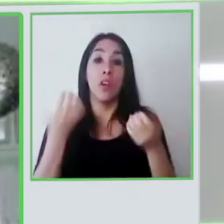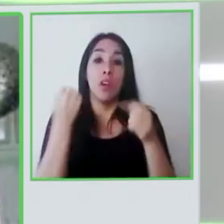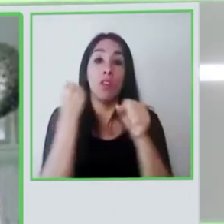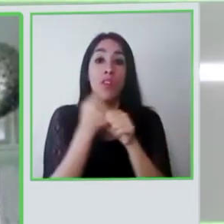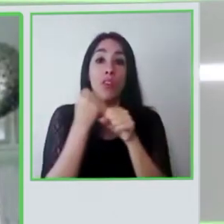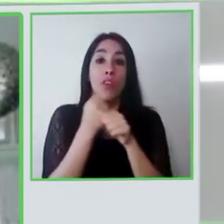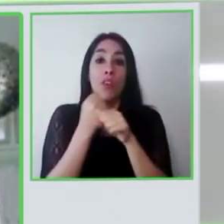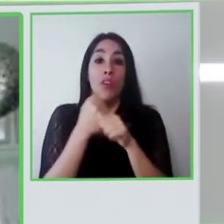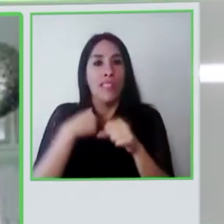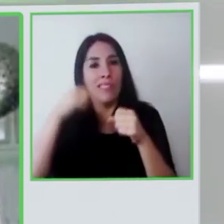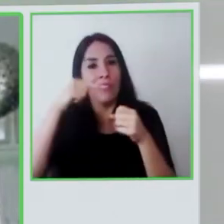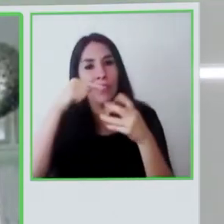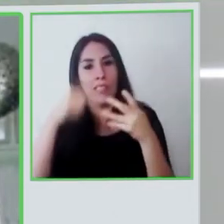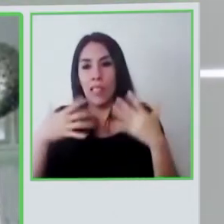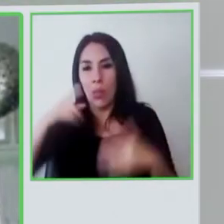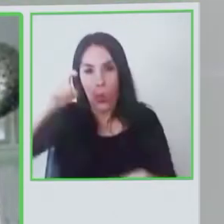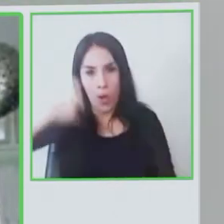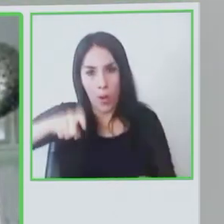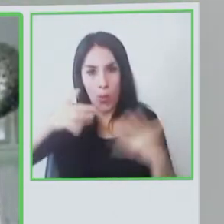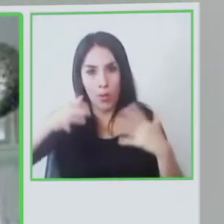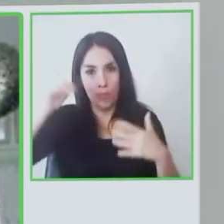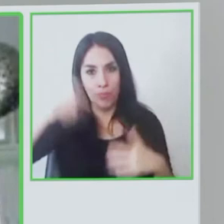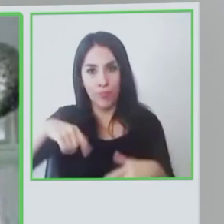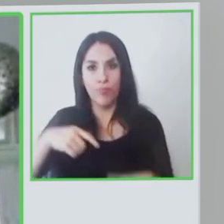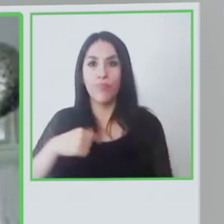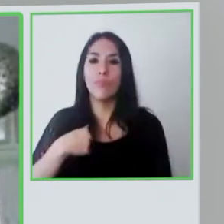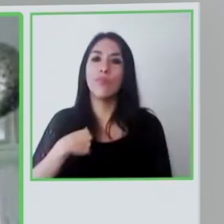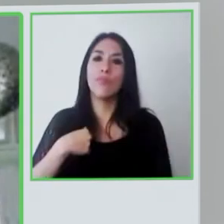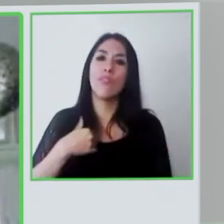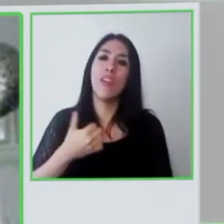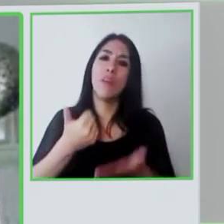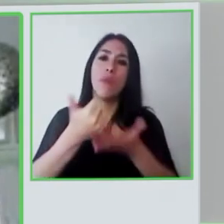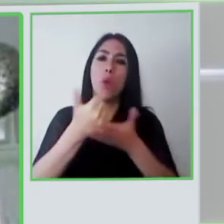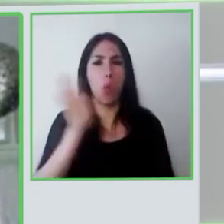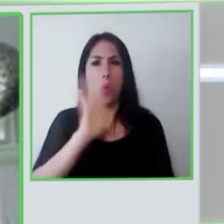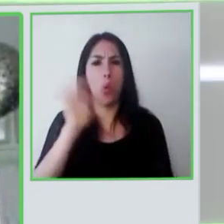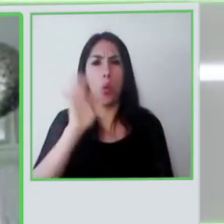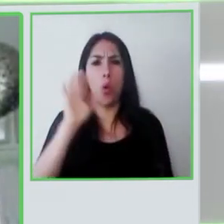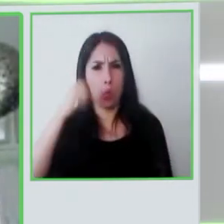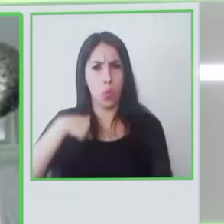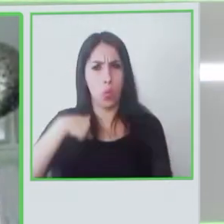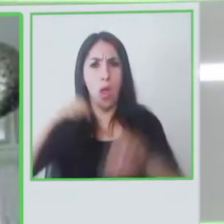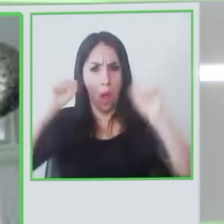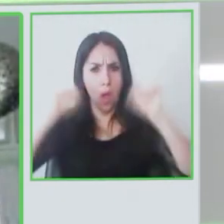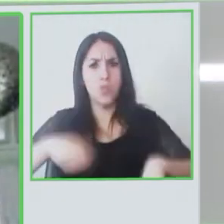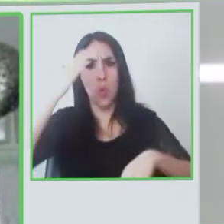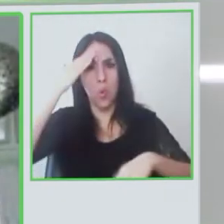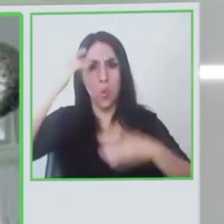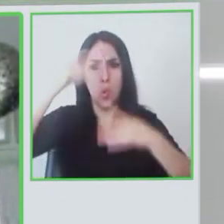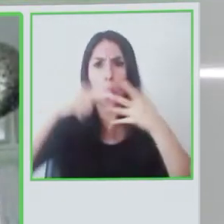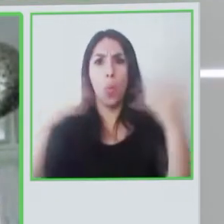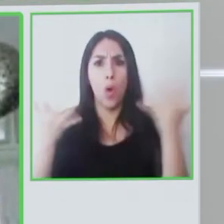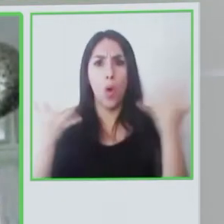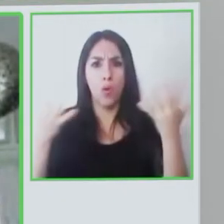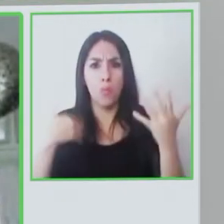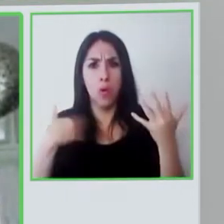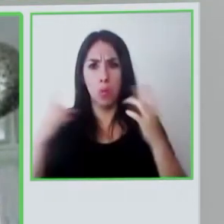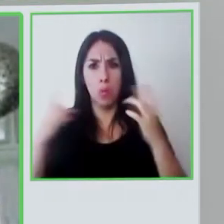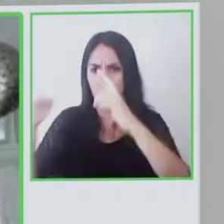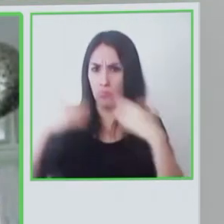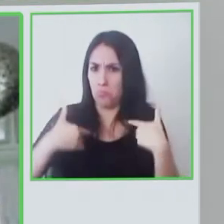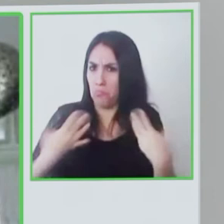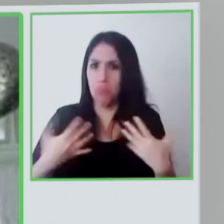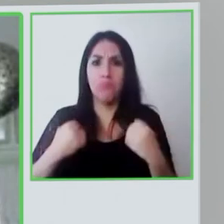que se sientan como una respuesta que se merecen el segundo